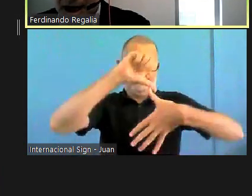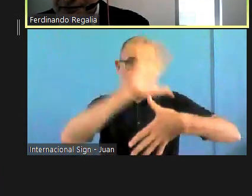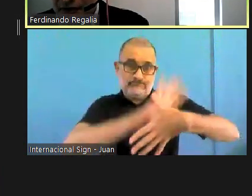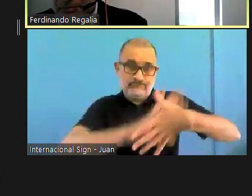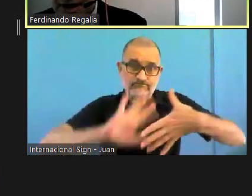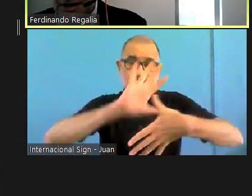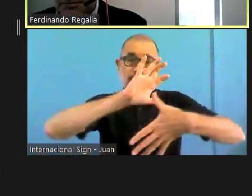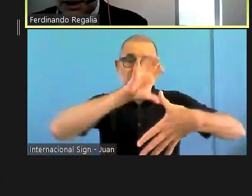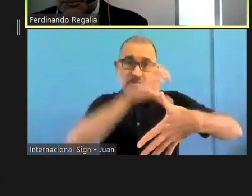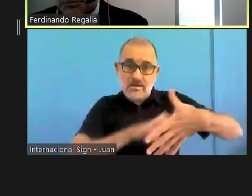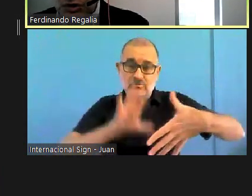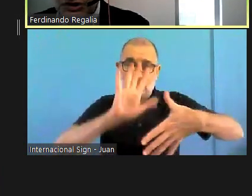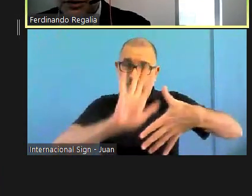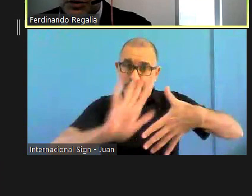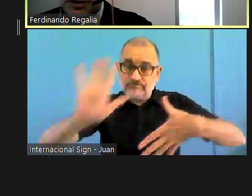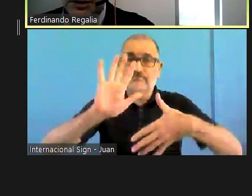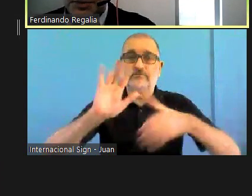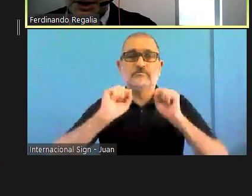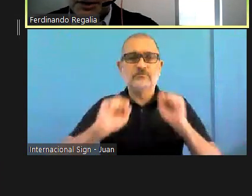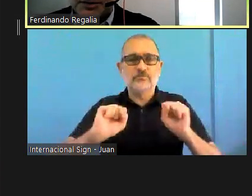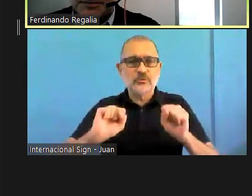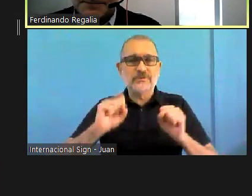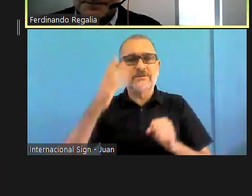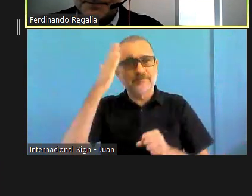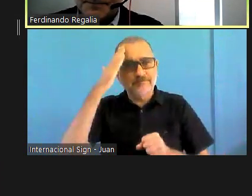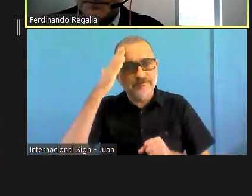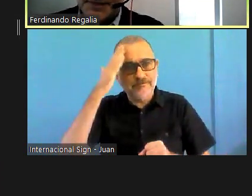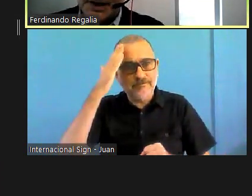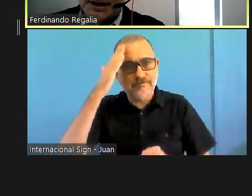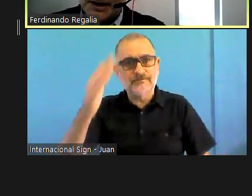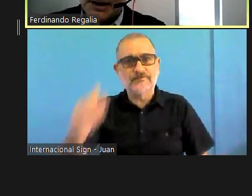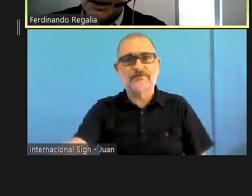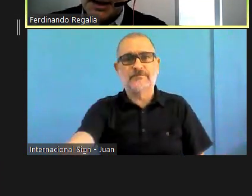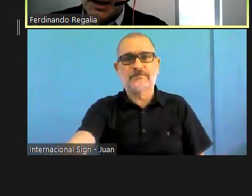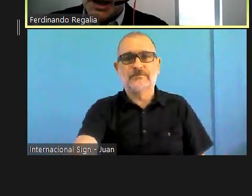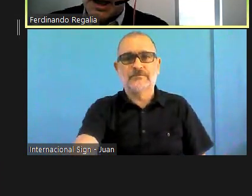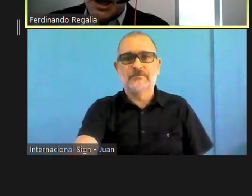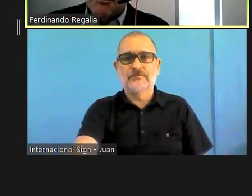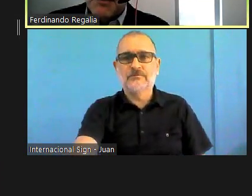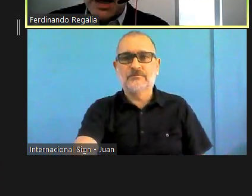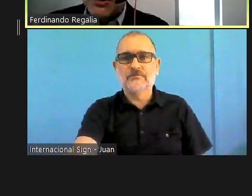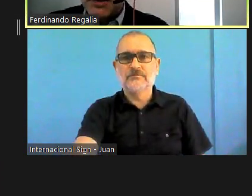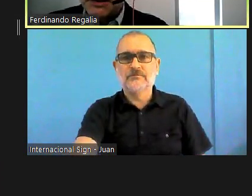Las aplicaciones telefónicas se han promovido durante este periodo.